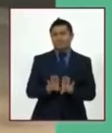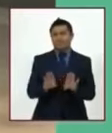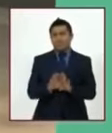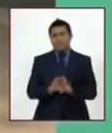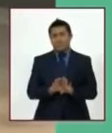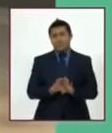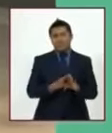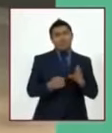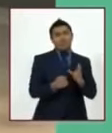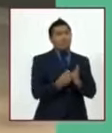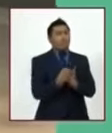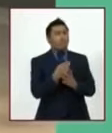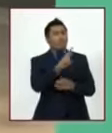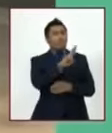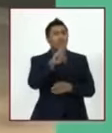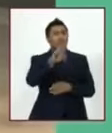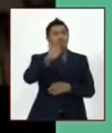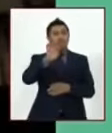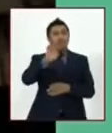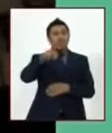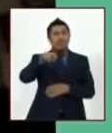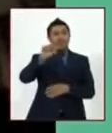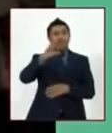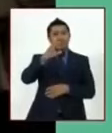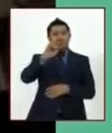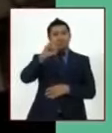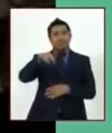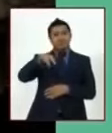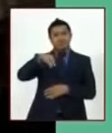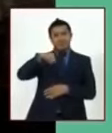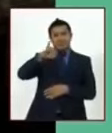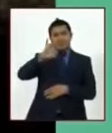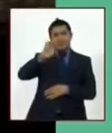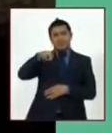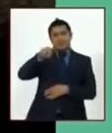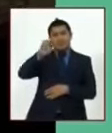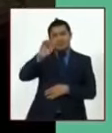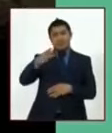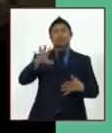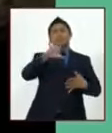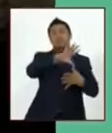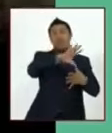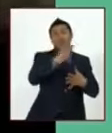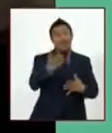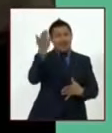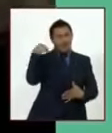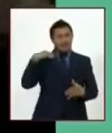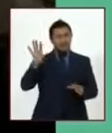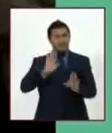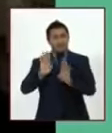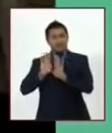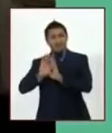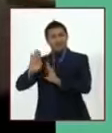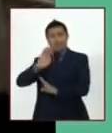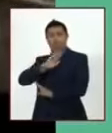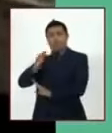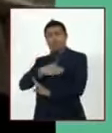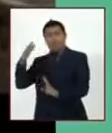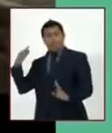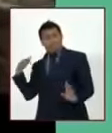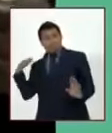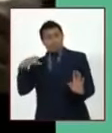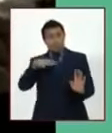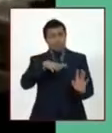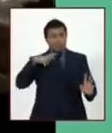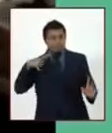al Renacimiento desde el siglo XIV. América, en los territorios conquistados por el Imperio Español, evidentemente también